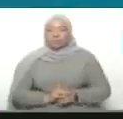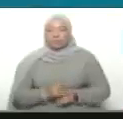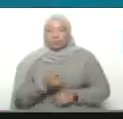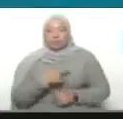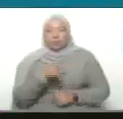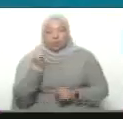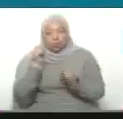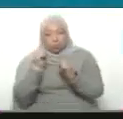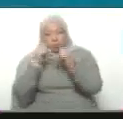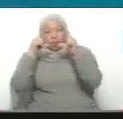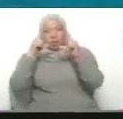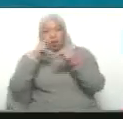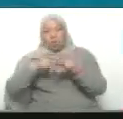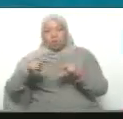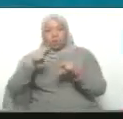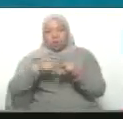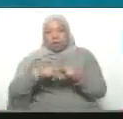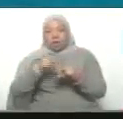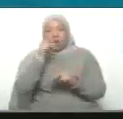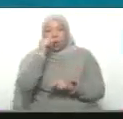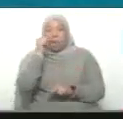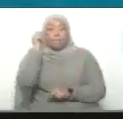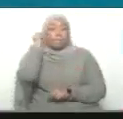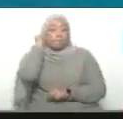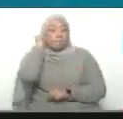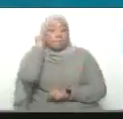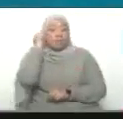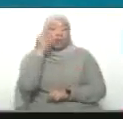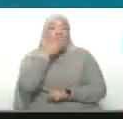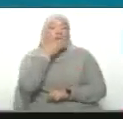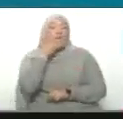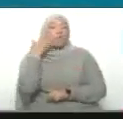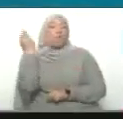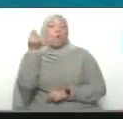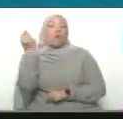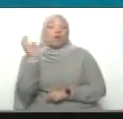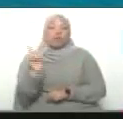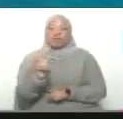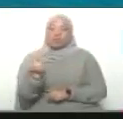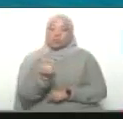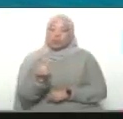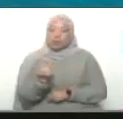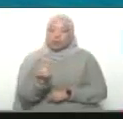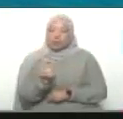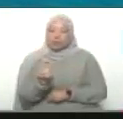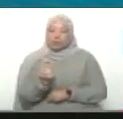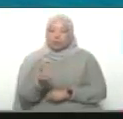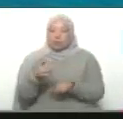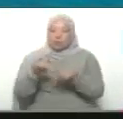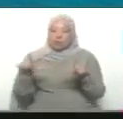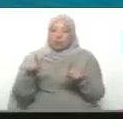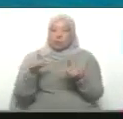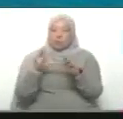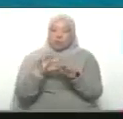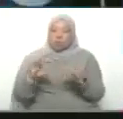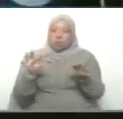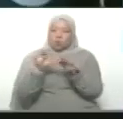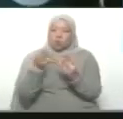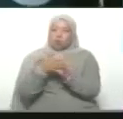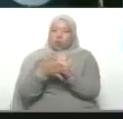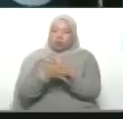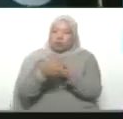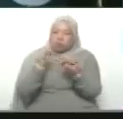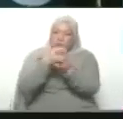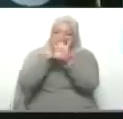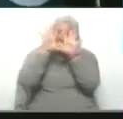Yo me he quedado impresionado con los niños, niñas y con la juventud venezolana. Ese lenguaje fluido, esos conceptos